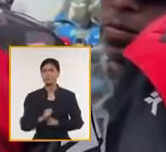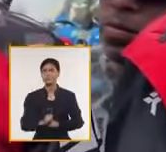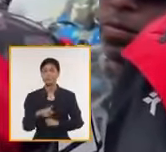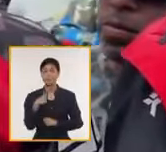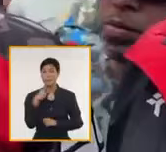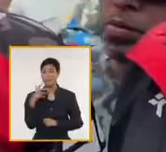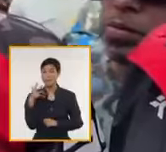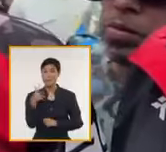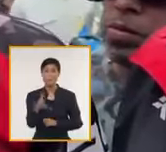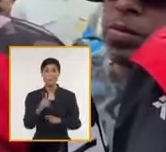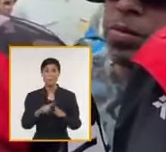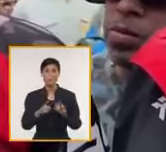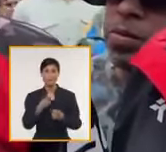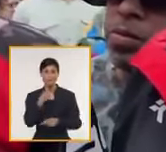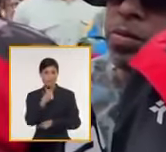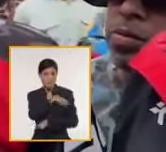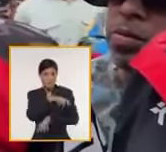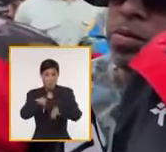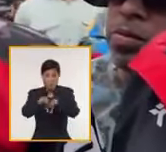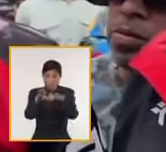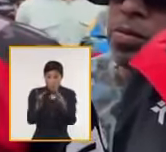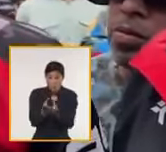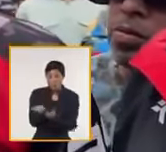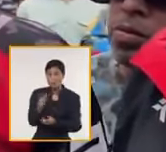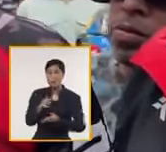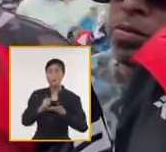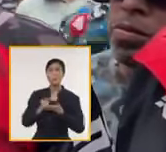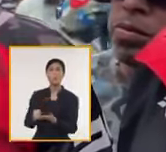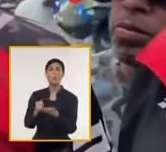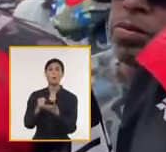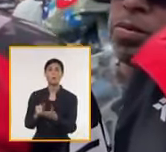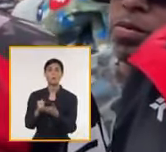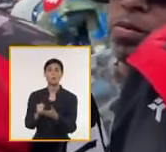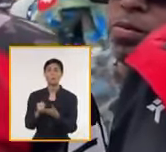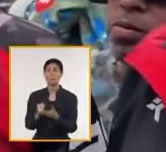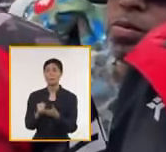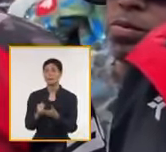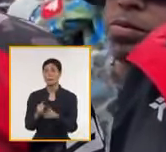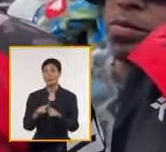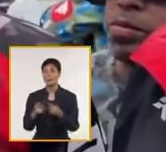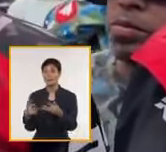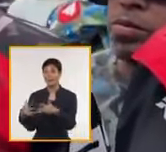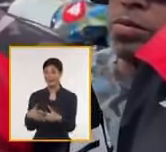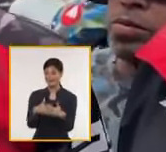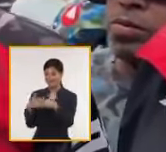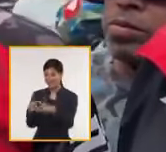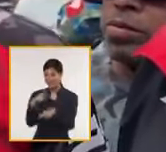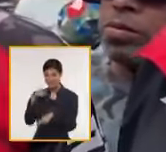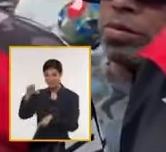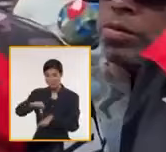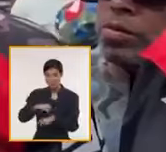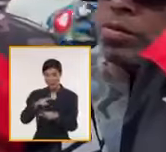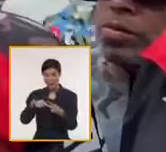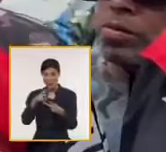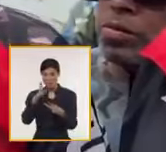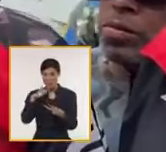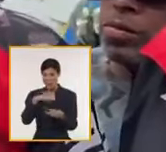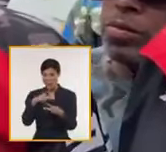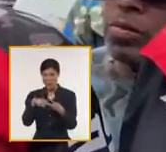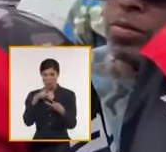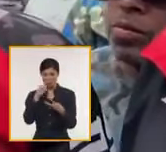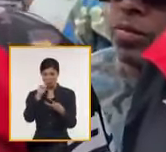pueblo del mundo también va a salir y va a levantar su voz contra ese imperio, que son unos genocidas, son unos pedófilos, son